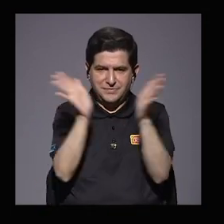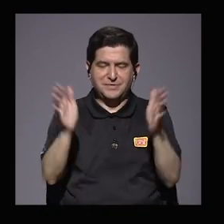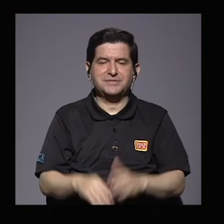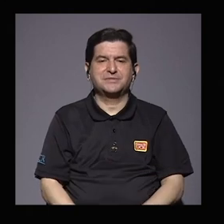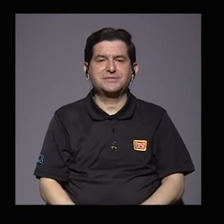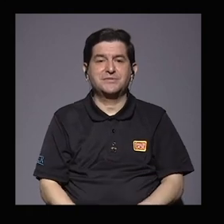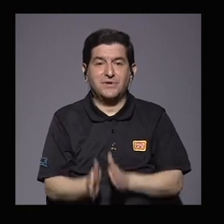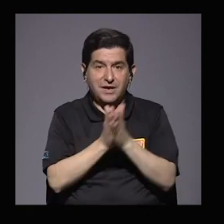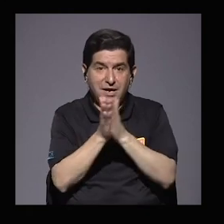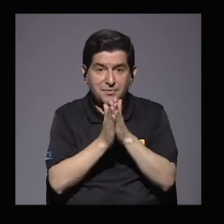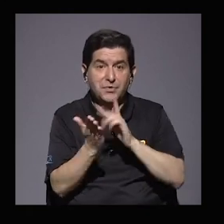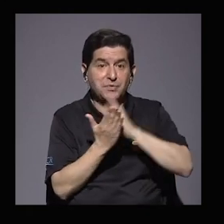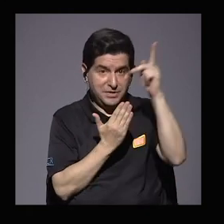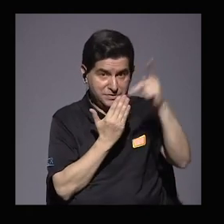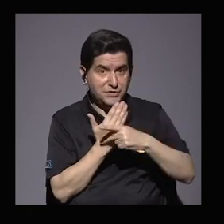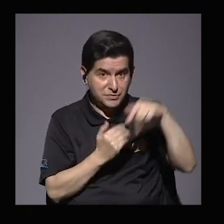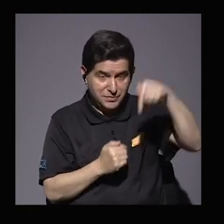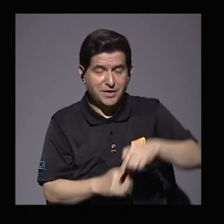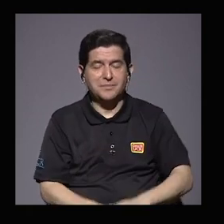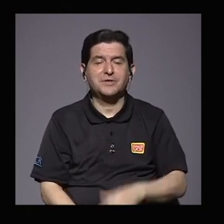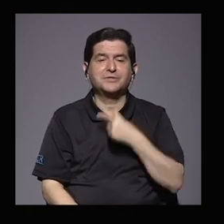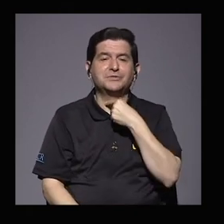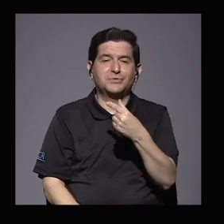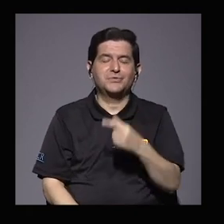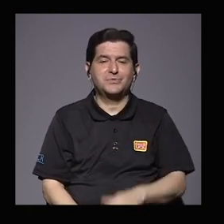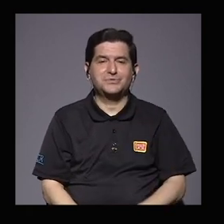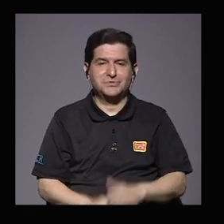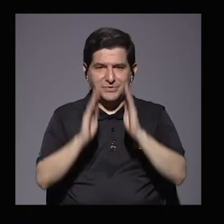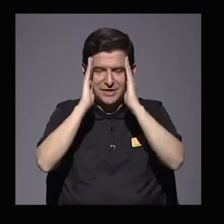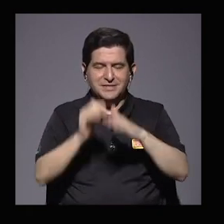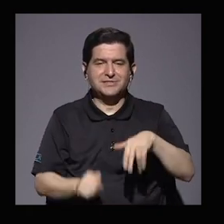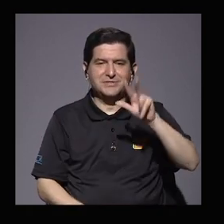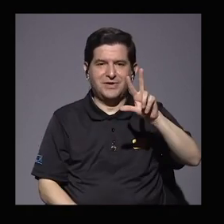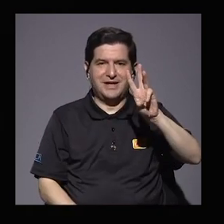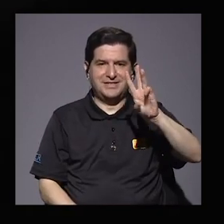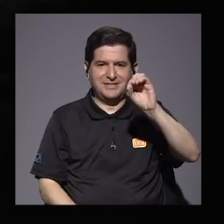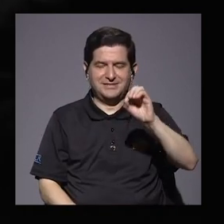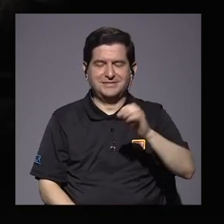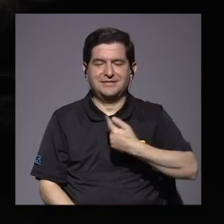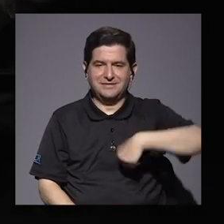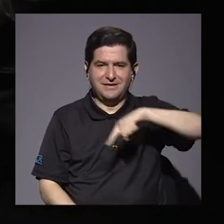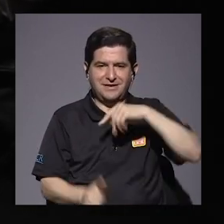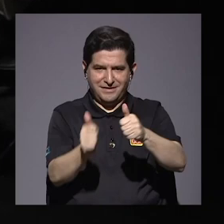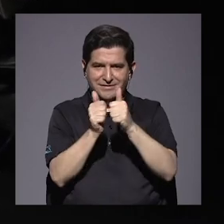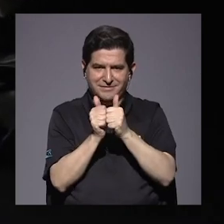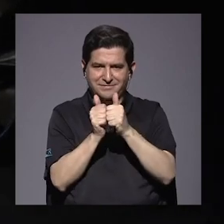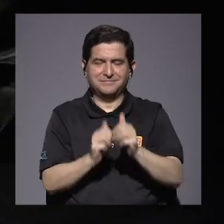por estar con nosotros. Aproveche siempre nuestra programación. Un gusto que estuviera en 360 con nosotros.